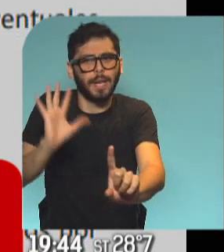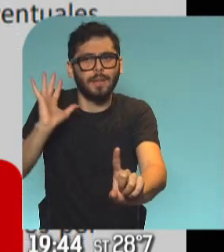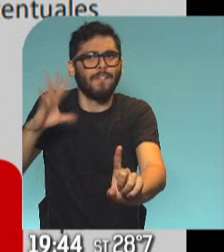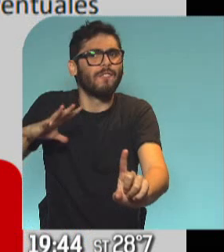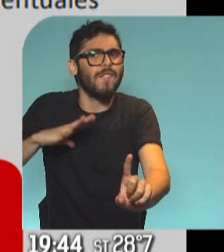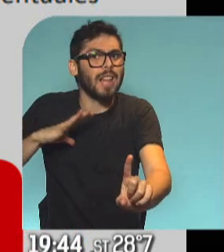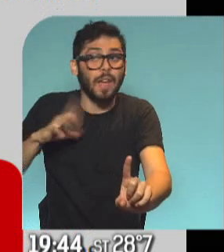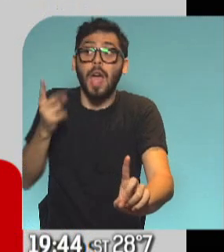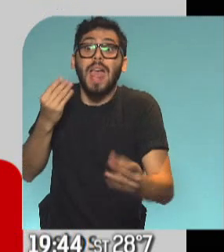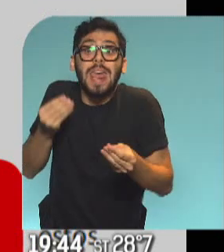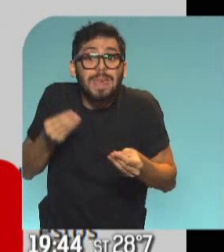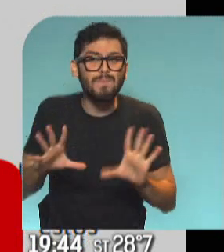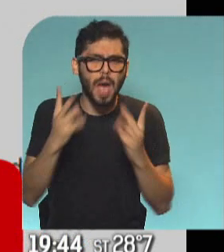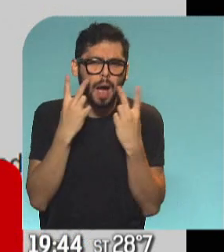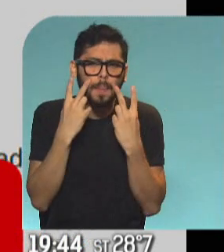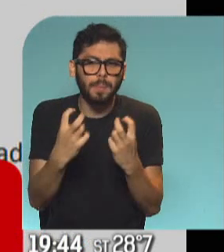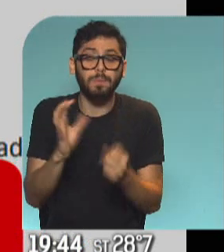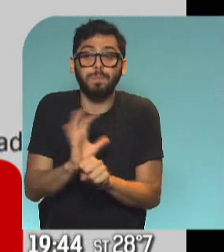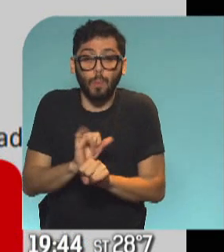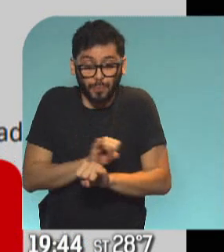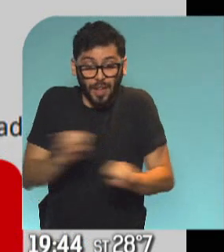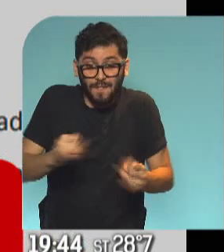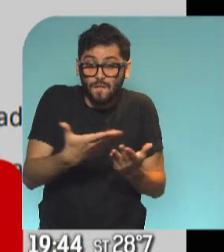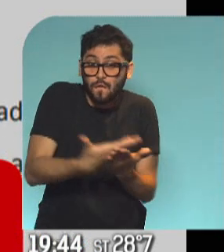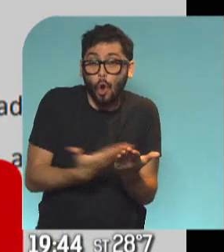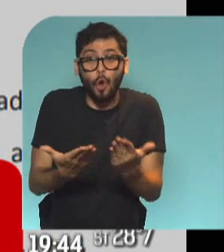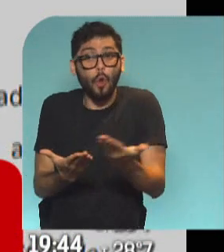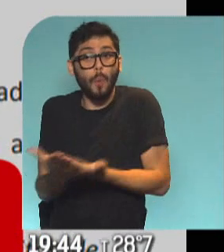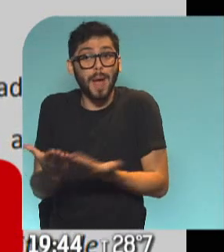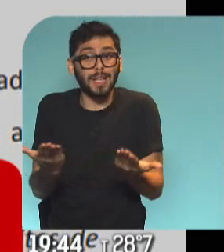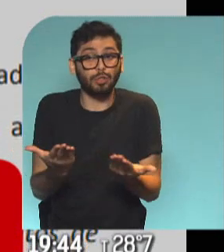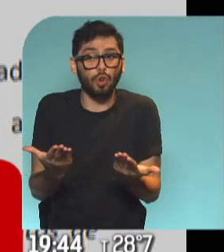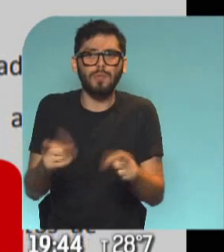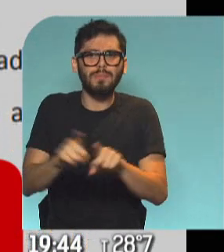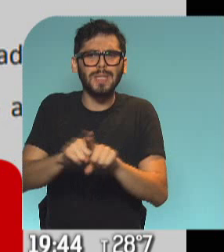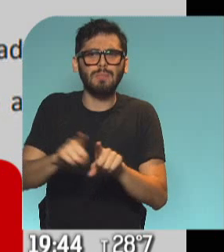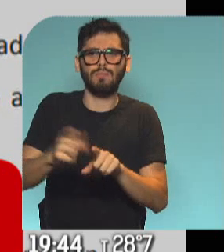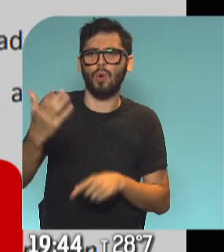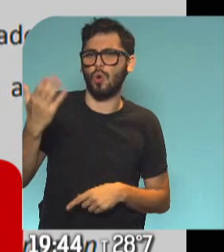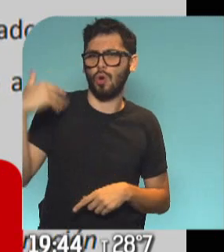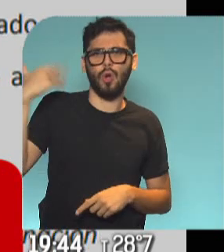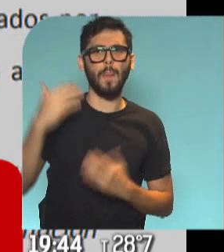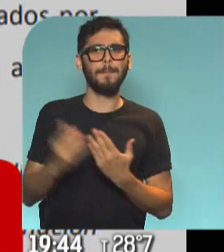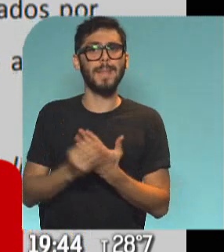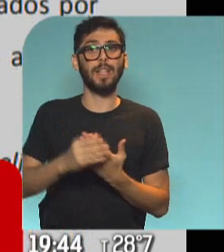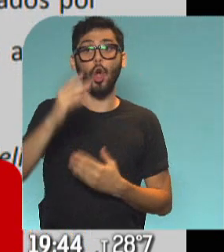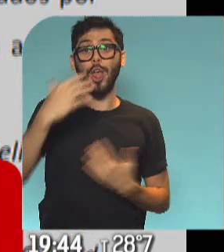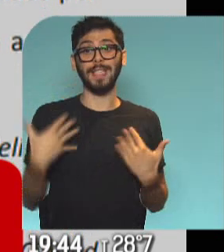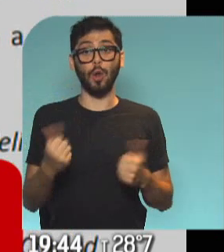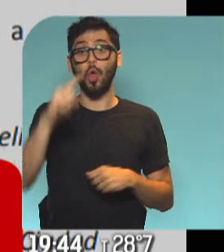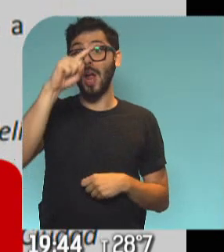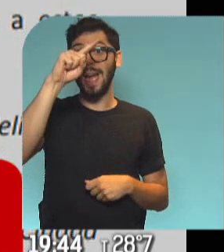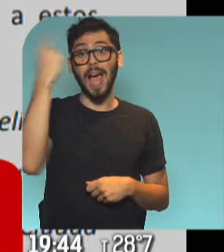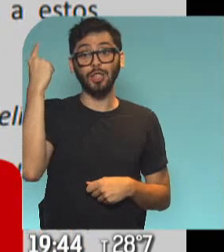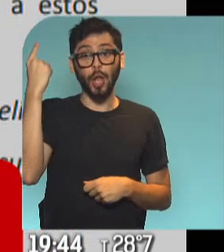Gabriel Gamarra. Es información que, al igual que ocurrió con la denuncia en el Ministerio de Salud Nacional, sí, es